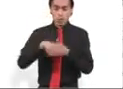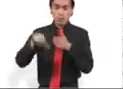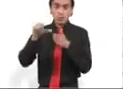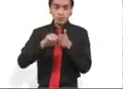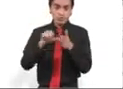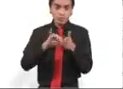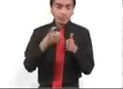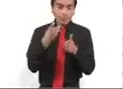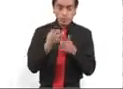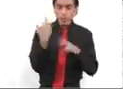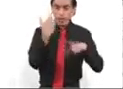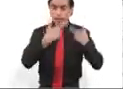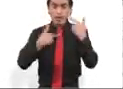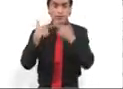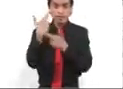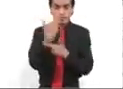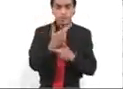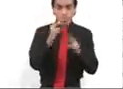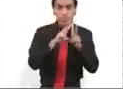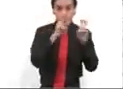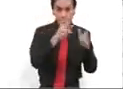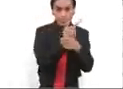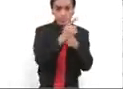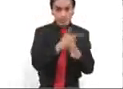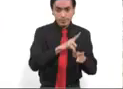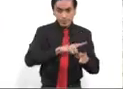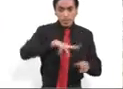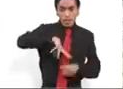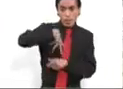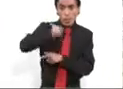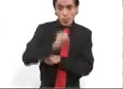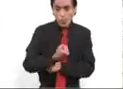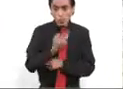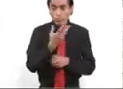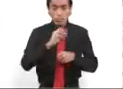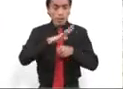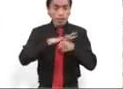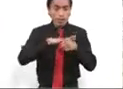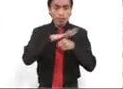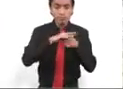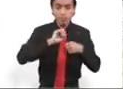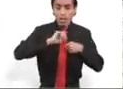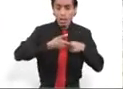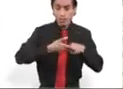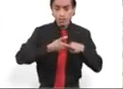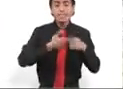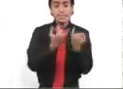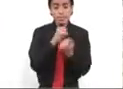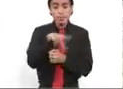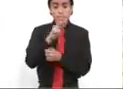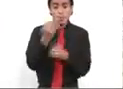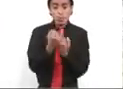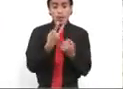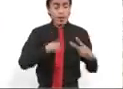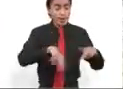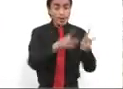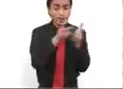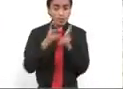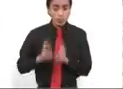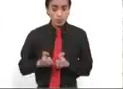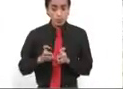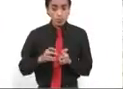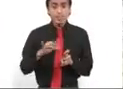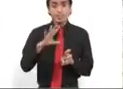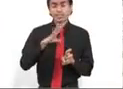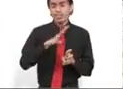taxis, no necesariamente por abuso, acoso, sino también por robo que se ha reportado en algunos. Son